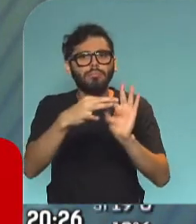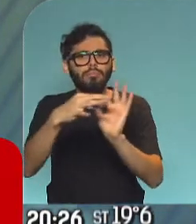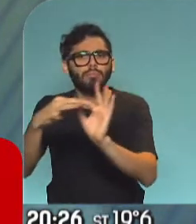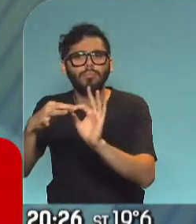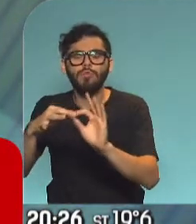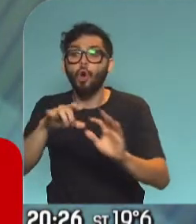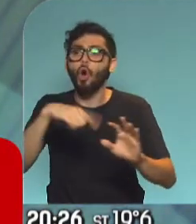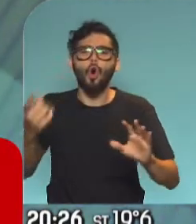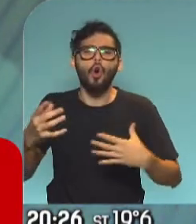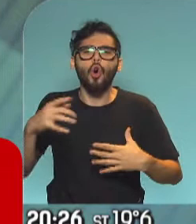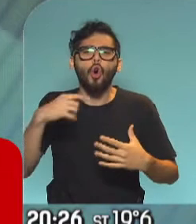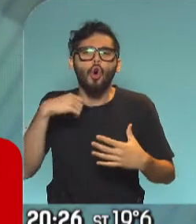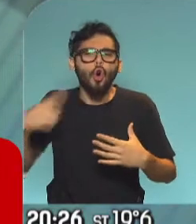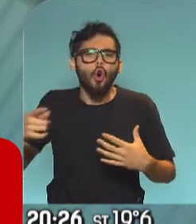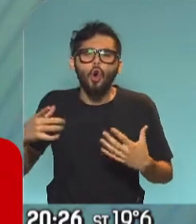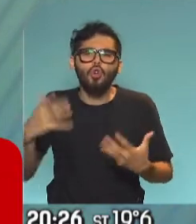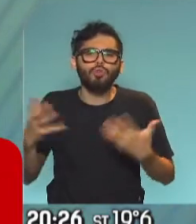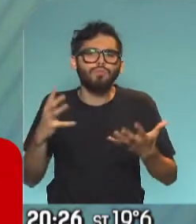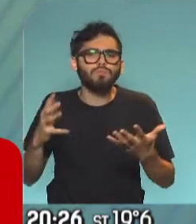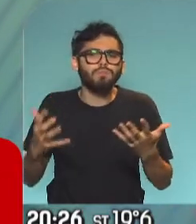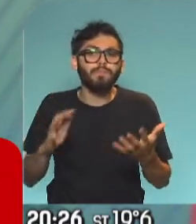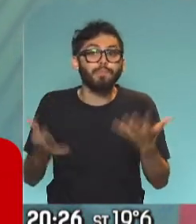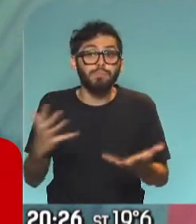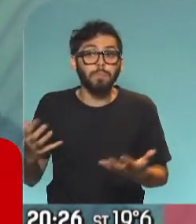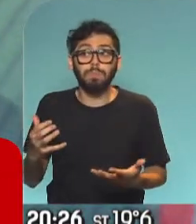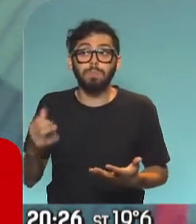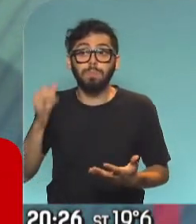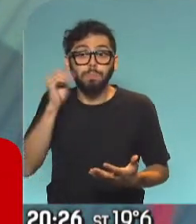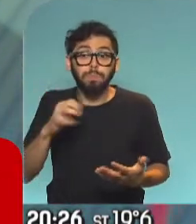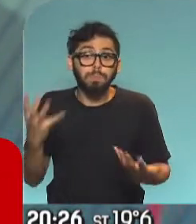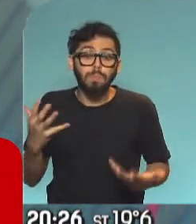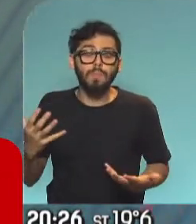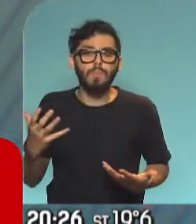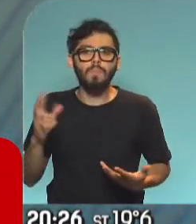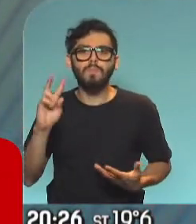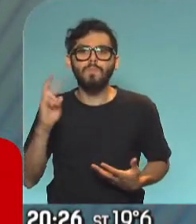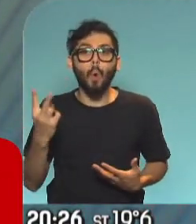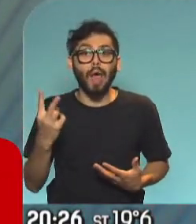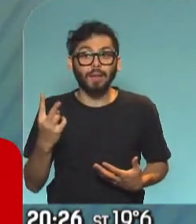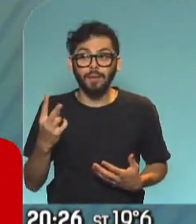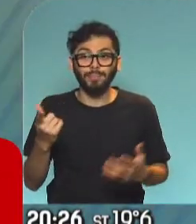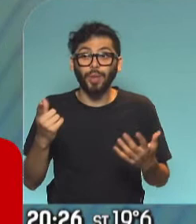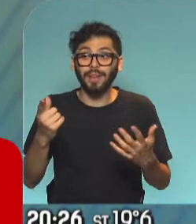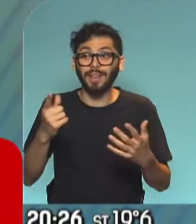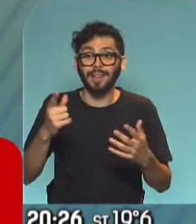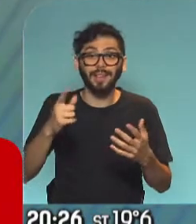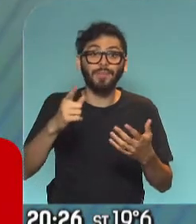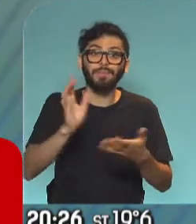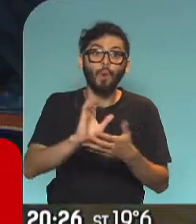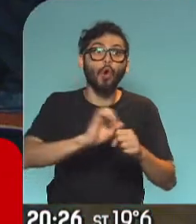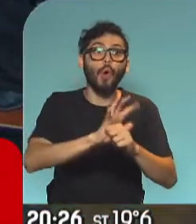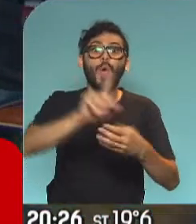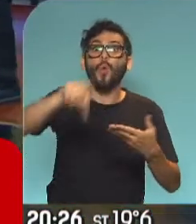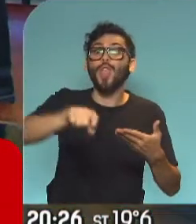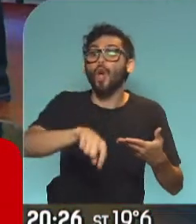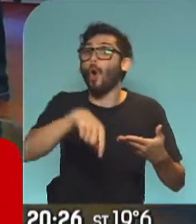otras causas. Bien. ¿Sí? Y eso es algo bastante interesante a tener en cuenta porque es el daño colateral que provoca... Del que ustedes vienen hablando